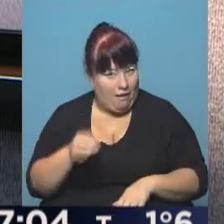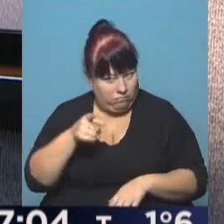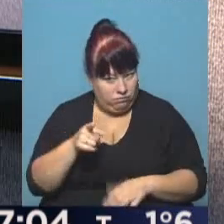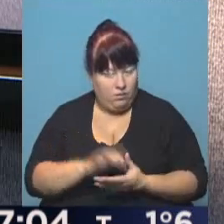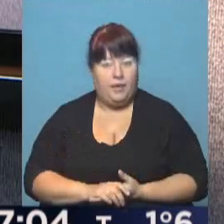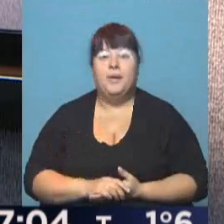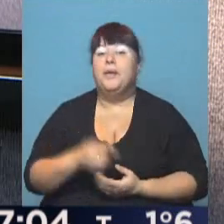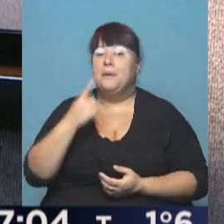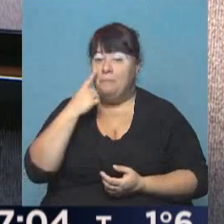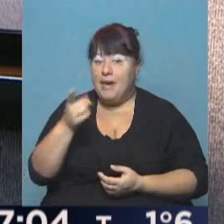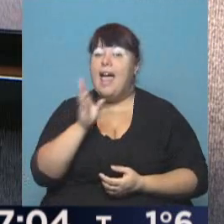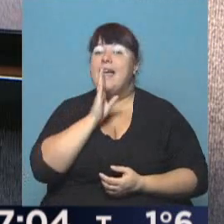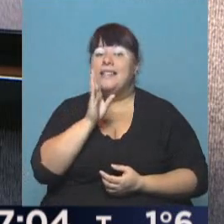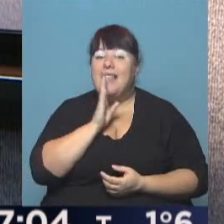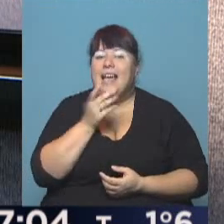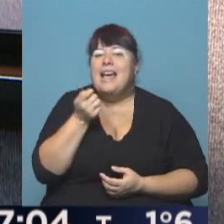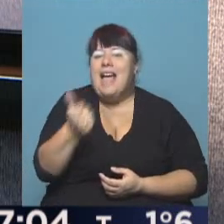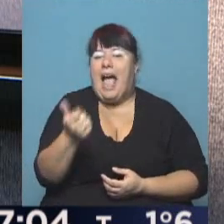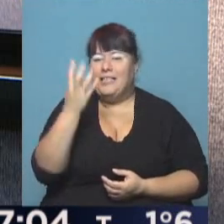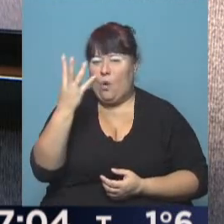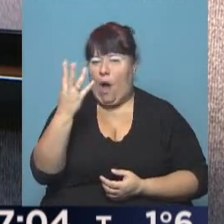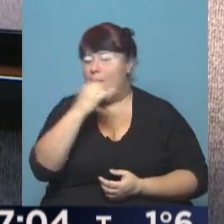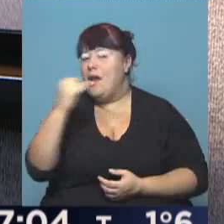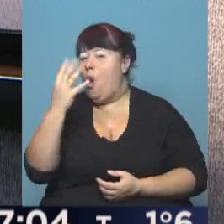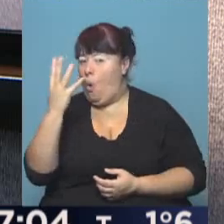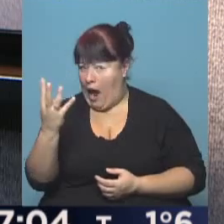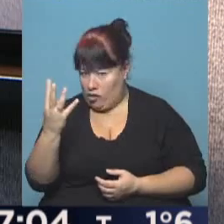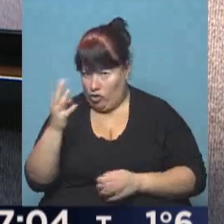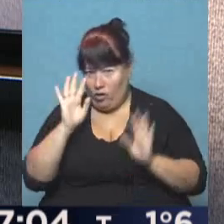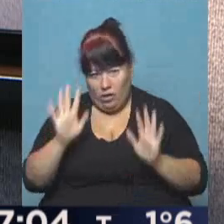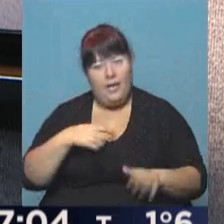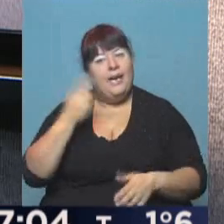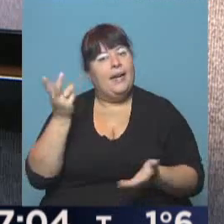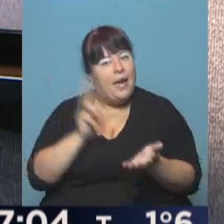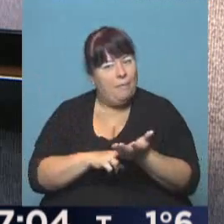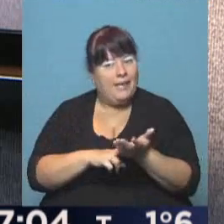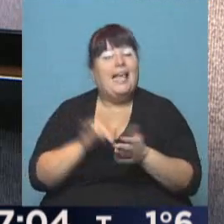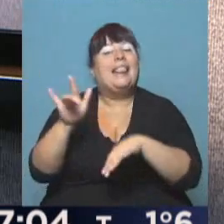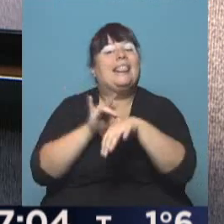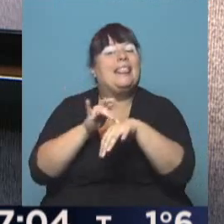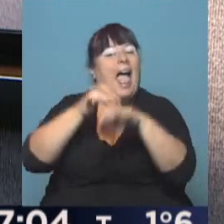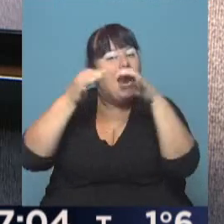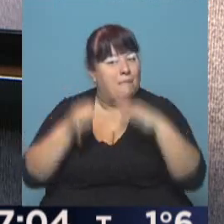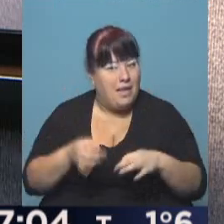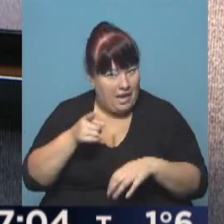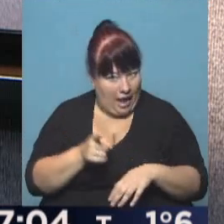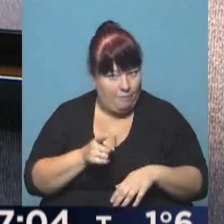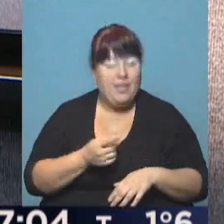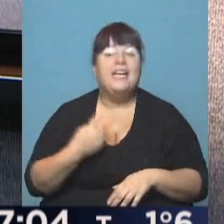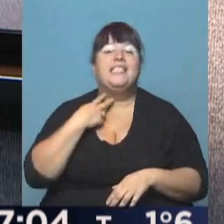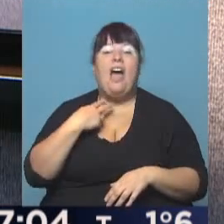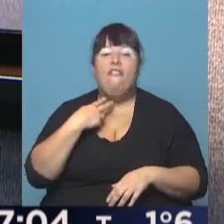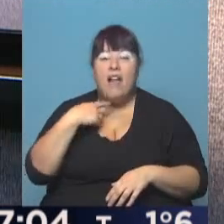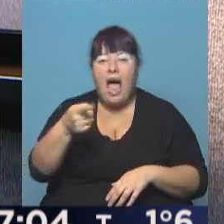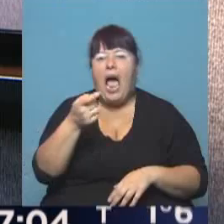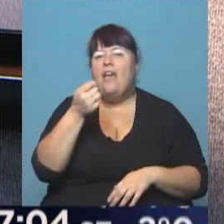térmicas. Fíjense, en Ezeiza casi 4 bajo cero. Insisto, son sensaciones térmicas. San